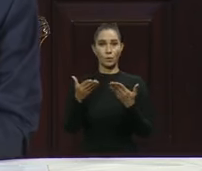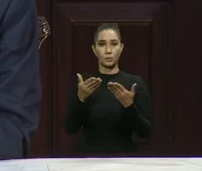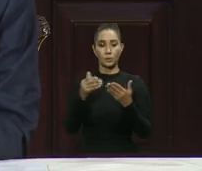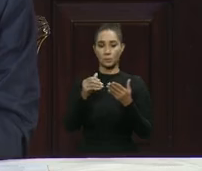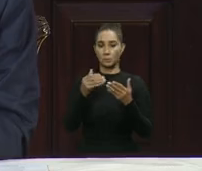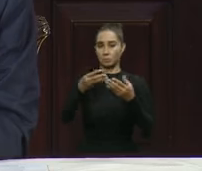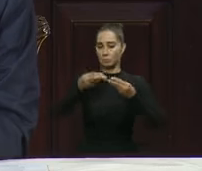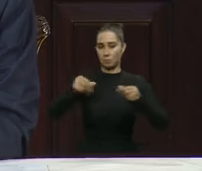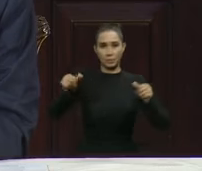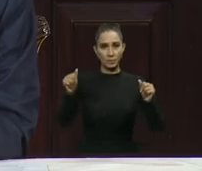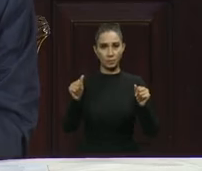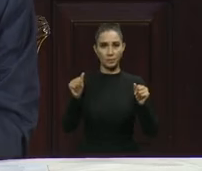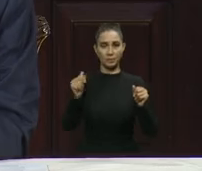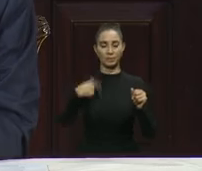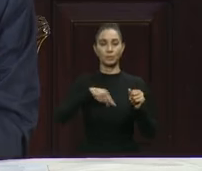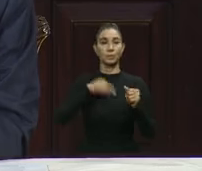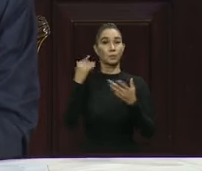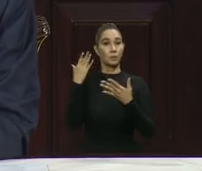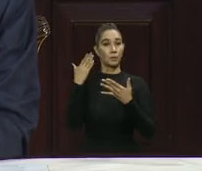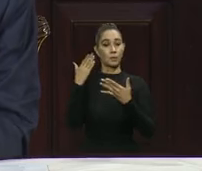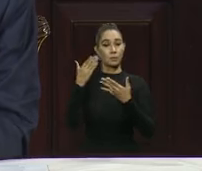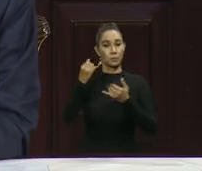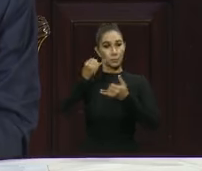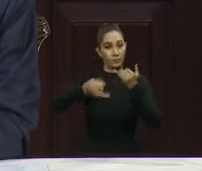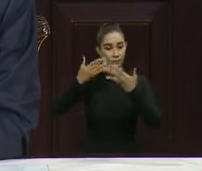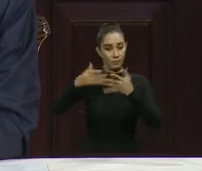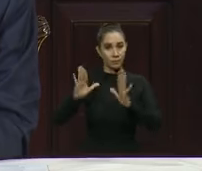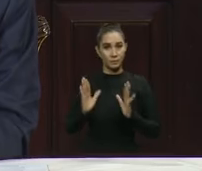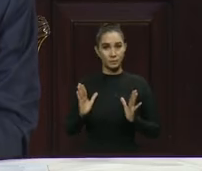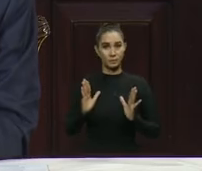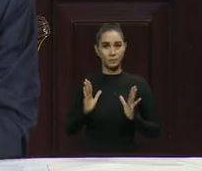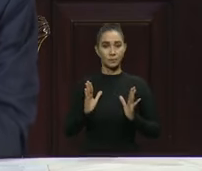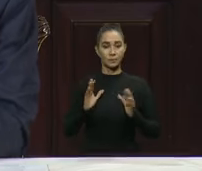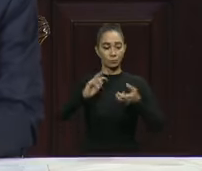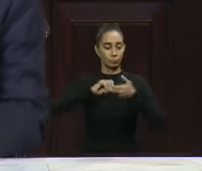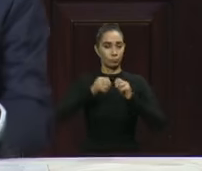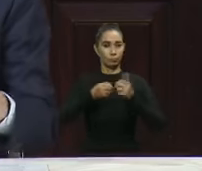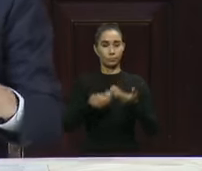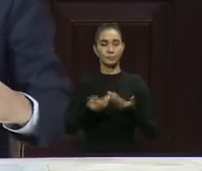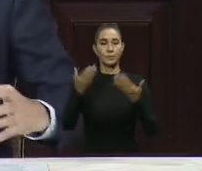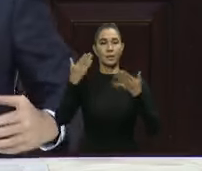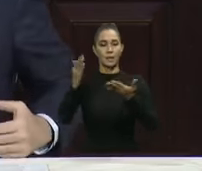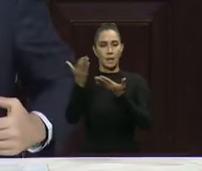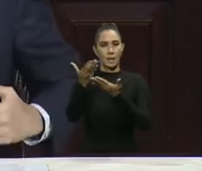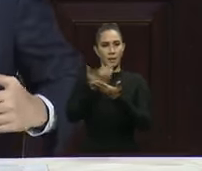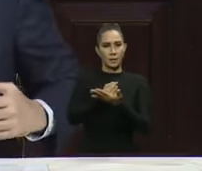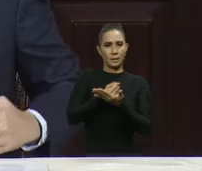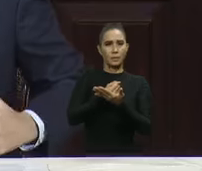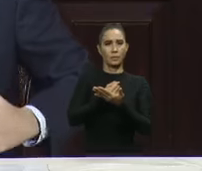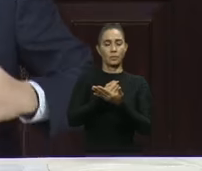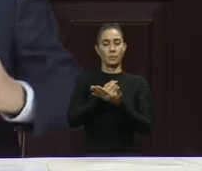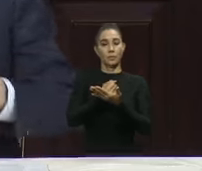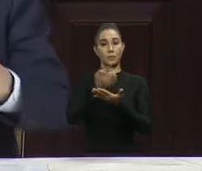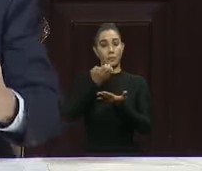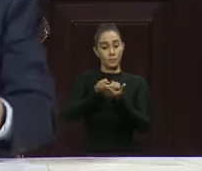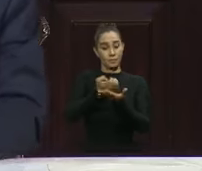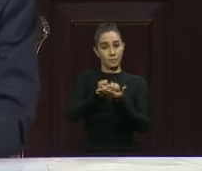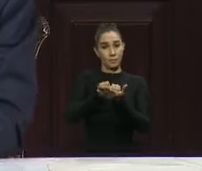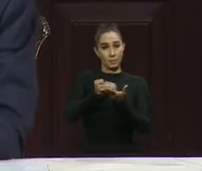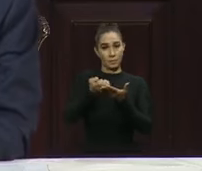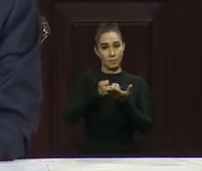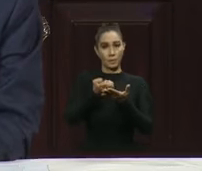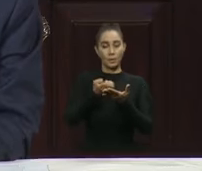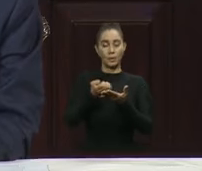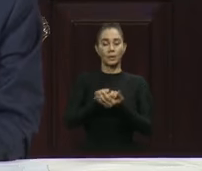permanentes. Nosotros esperamos que esto pase y que ya la recuperación misma de la economía